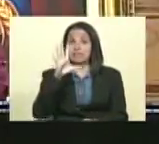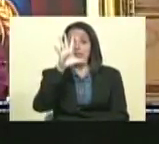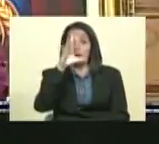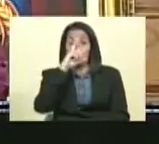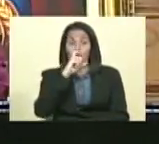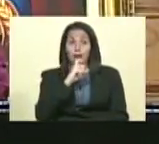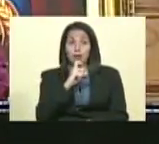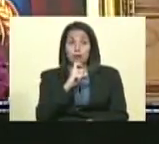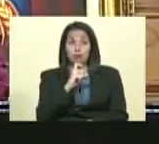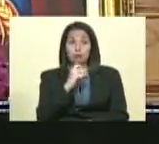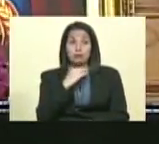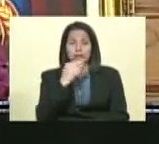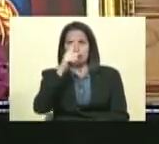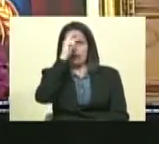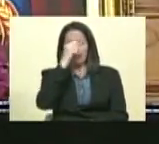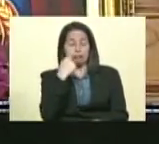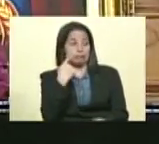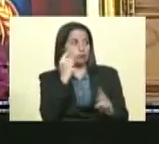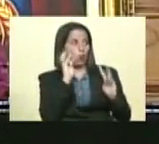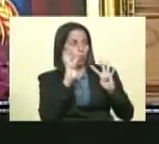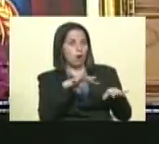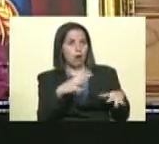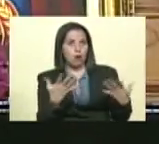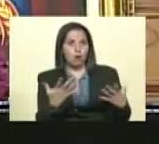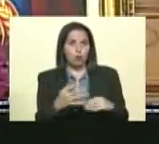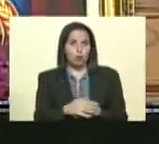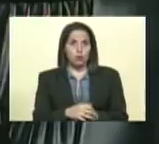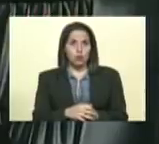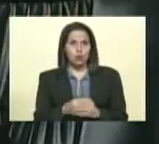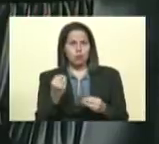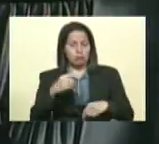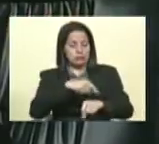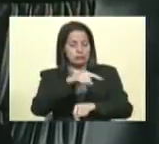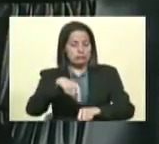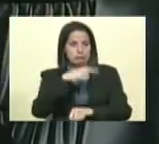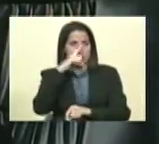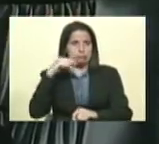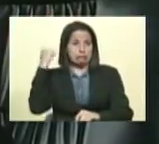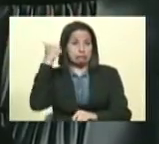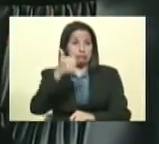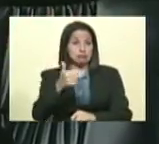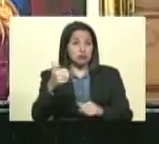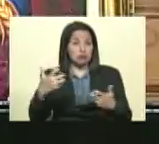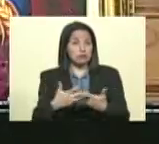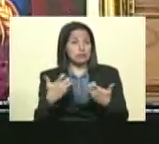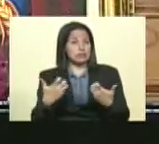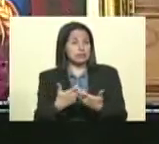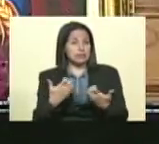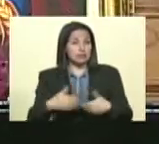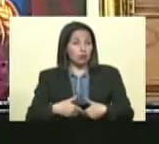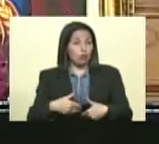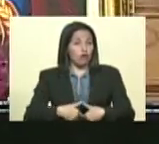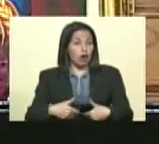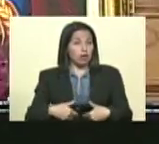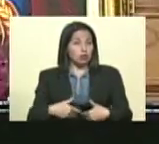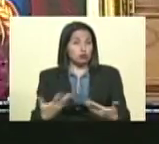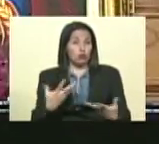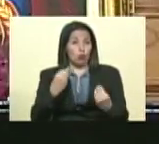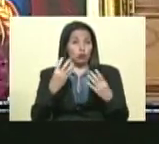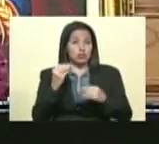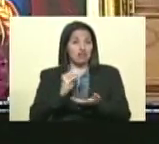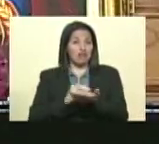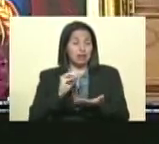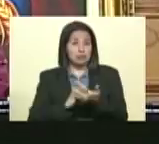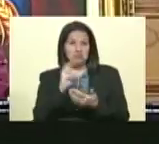5 años, Tarek, increíble, cómo pasa el tiempo, cuántas luchas hemos dado, cuántas veces me han